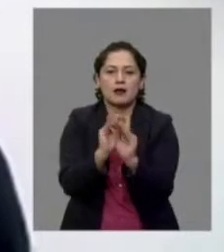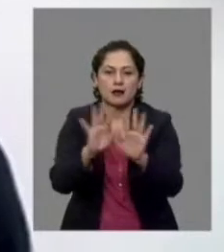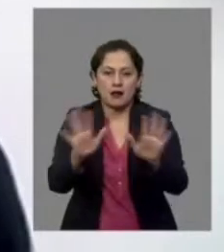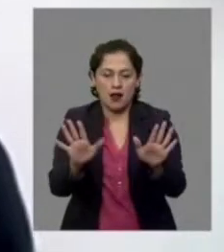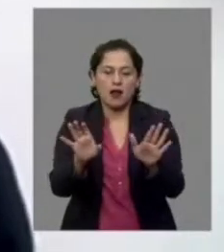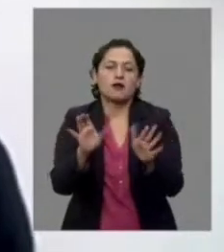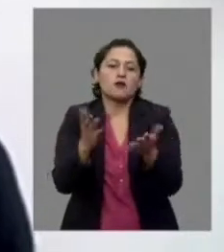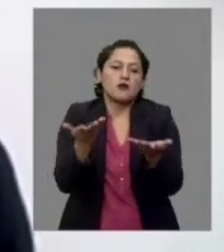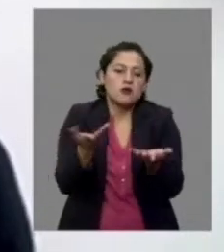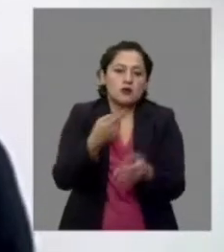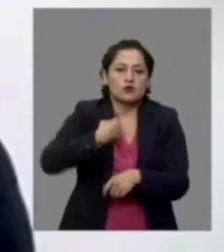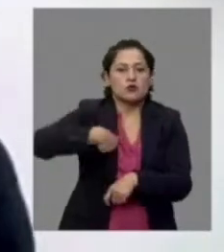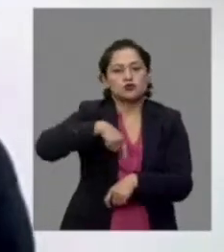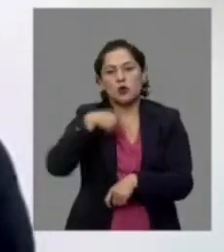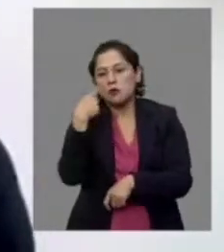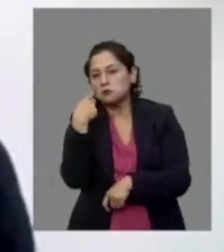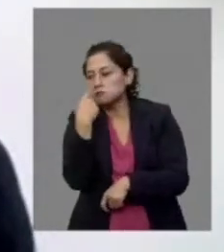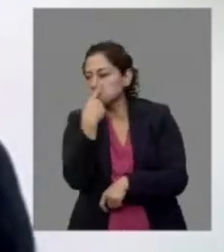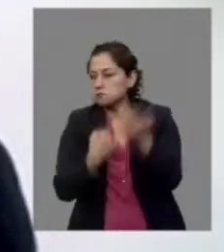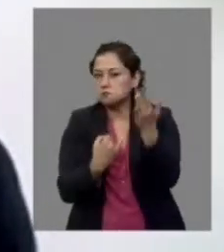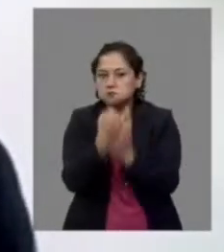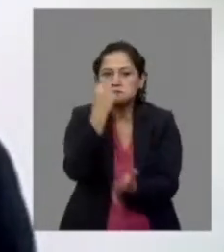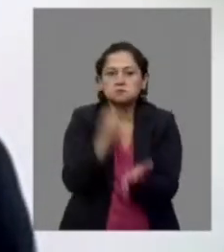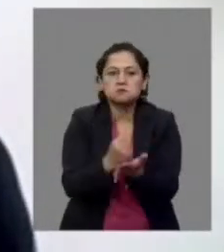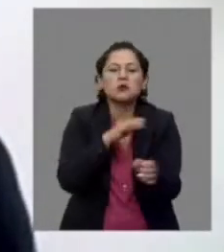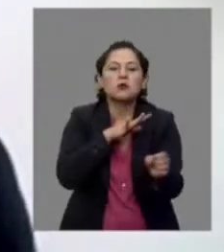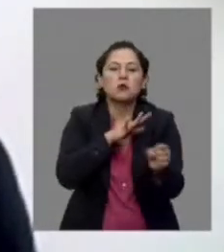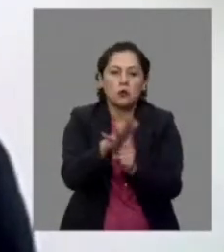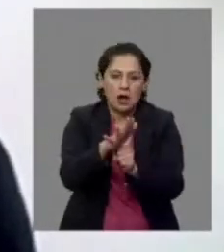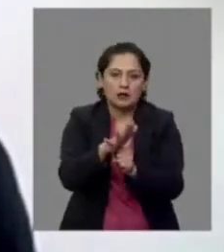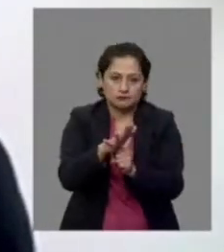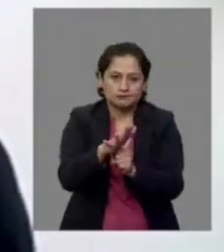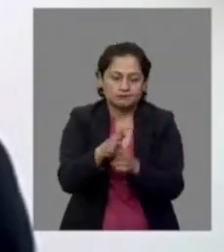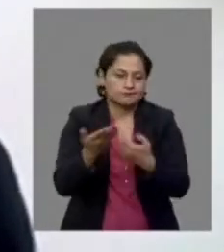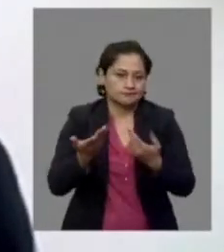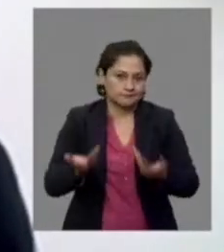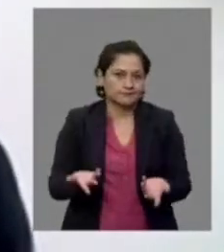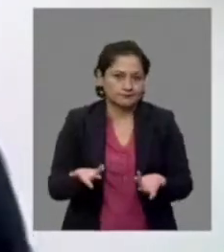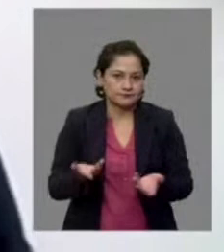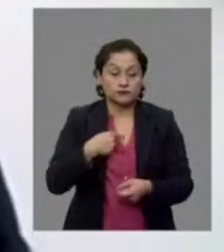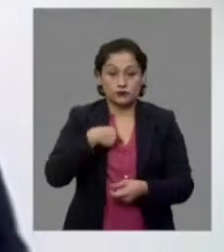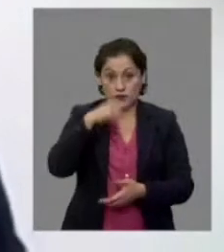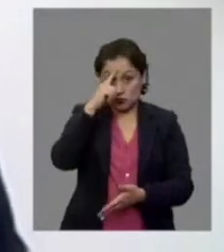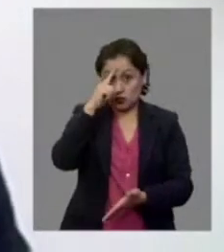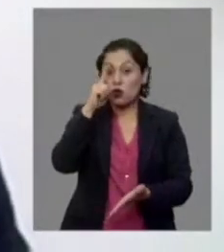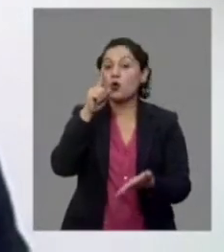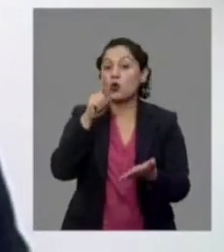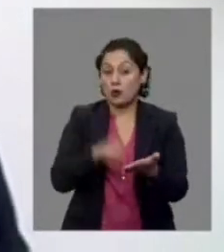Pleno de la Suprema Corte de Justicia. Creo que para los justiciables